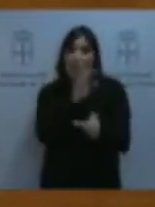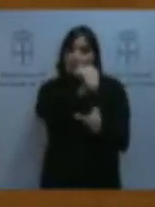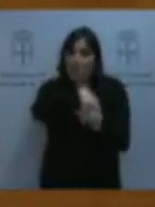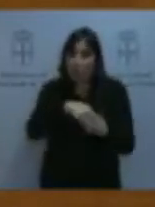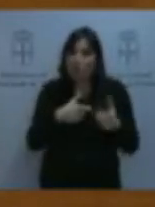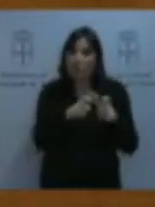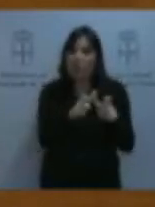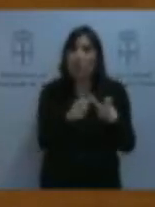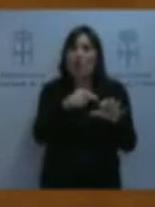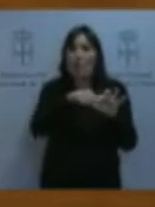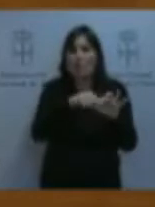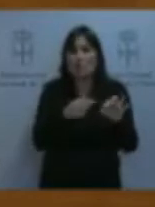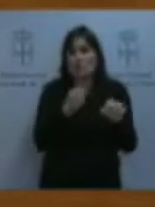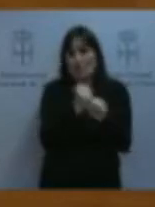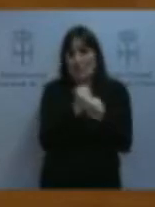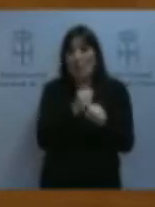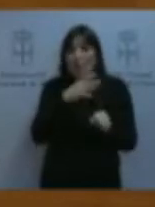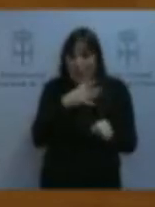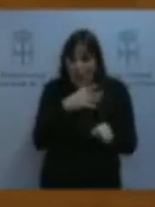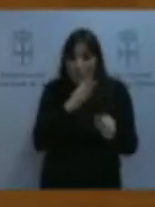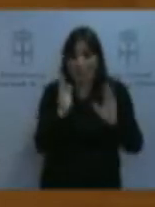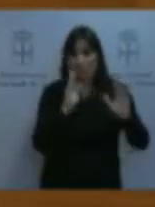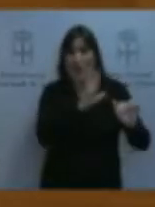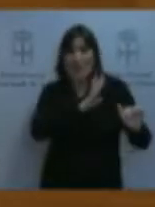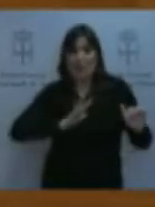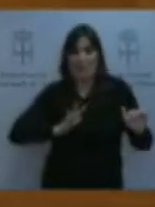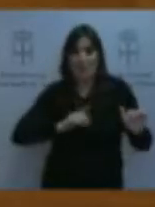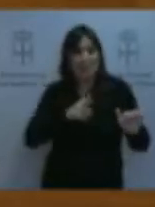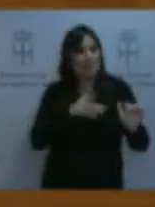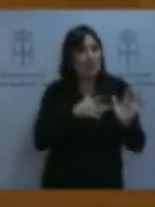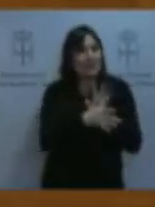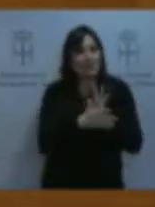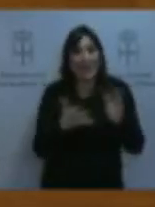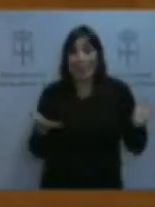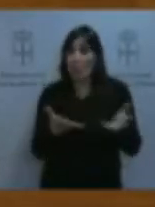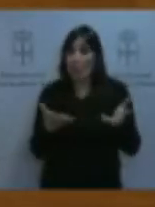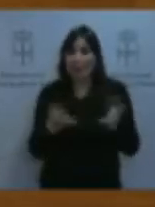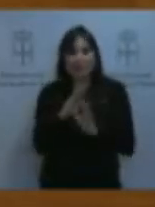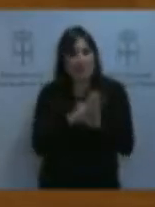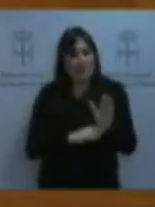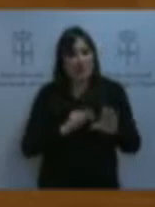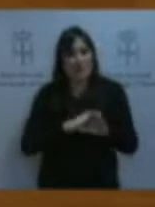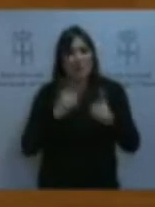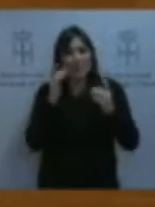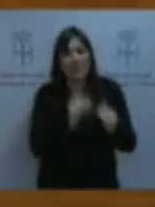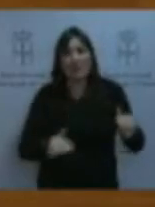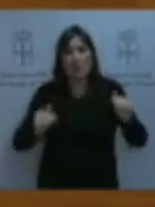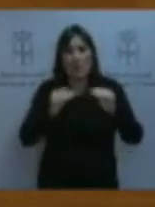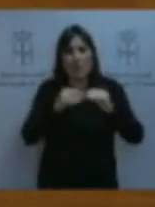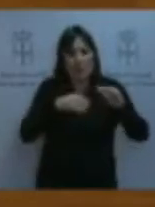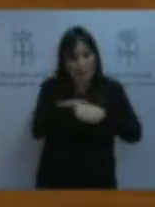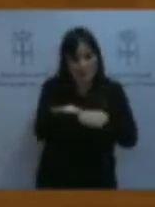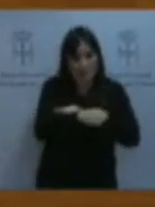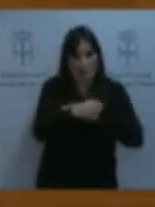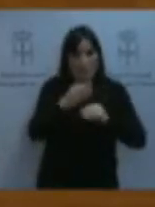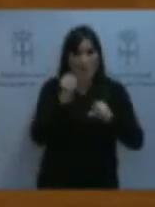personal temporal hace más urgente la aprobación de una serie de medidas que hagan posible que la igualdad en el acceso al empleo público en Asturias sea posible y no se